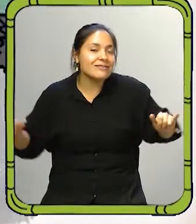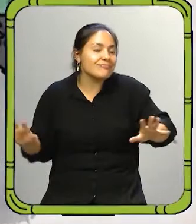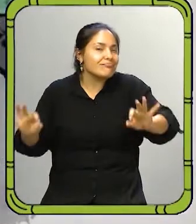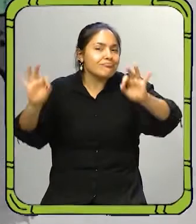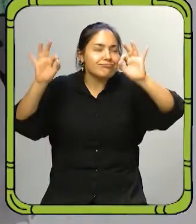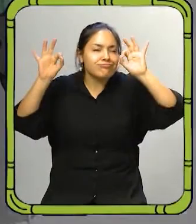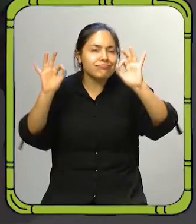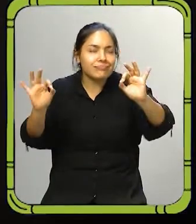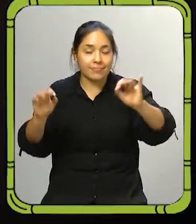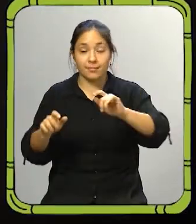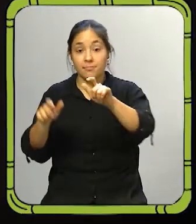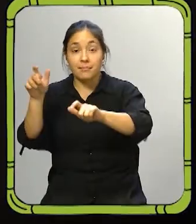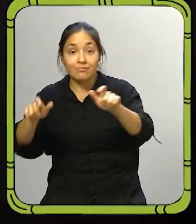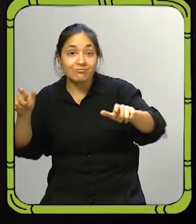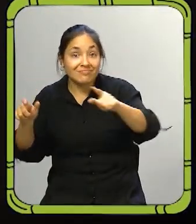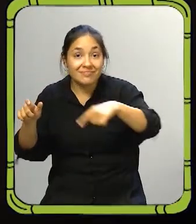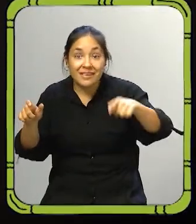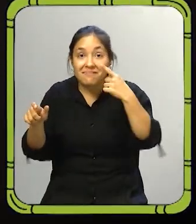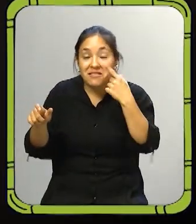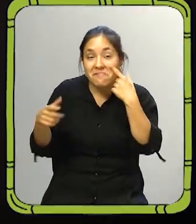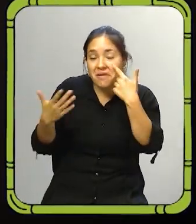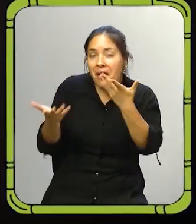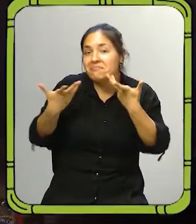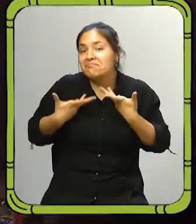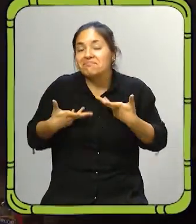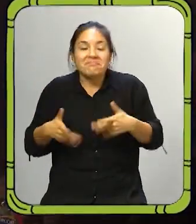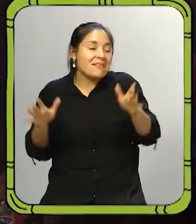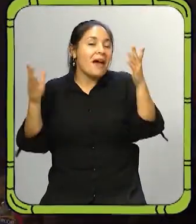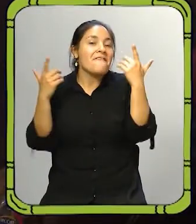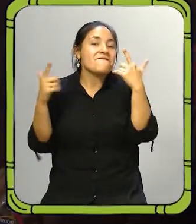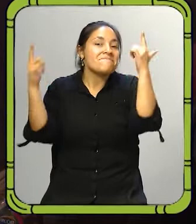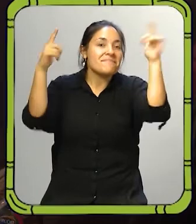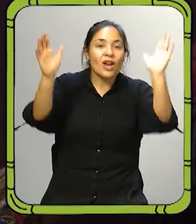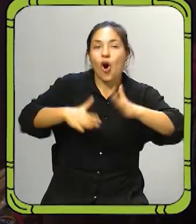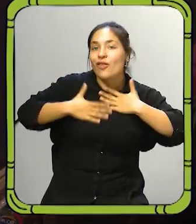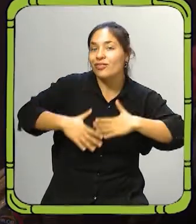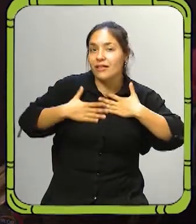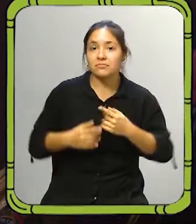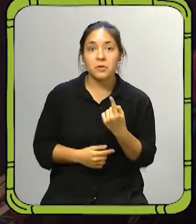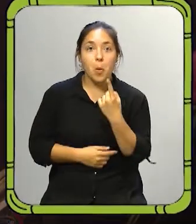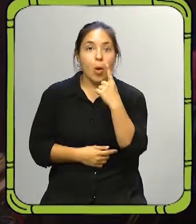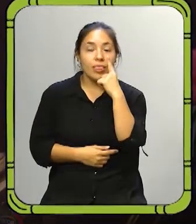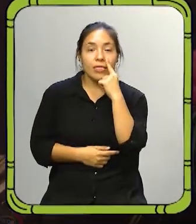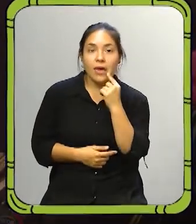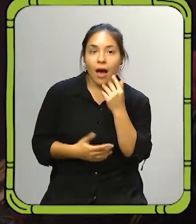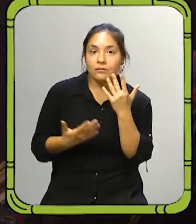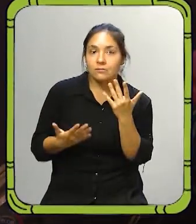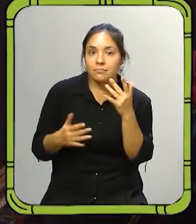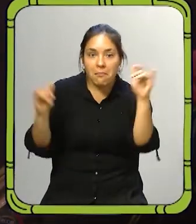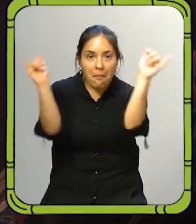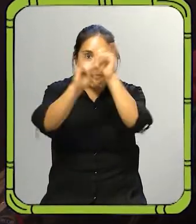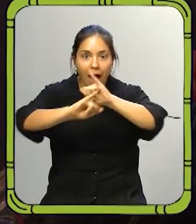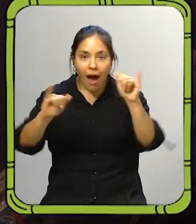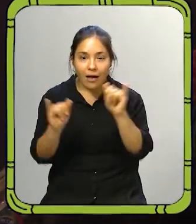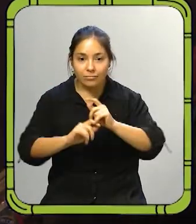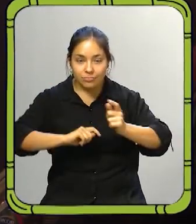lugar. Sus habitantes convivían felices y contentos. Hasta que llegó un día que esa paz